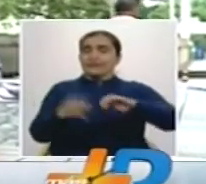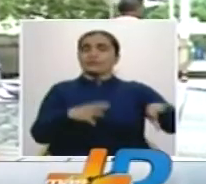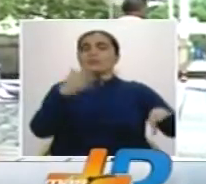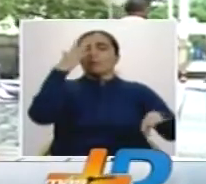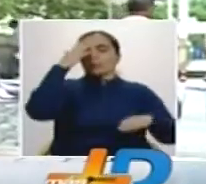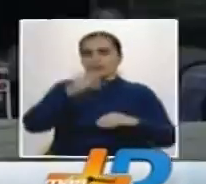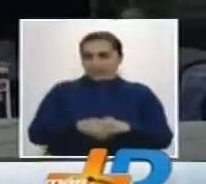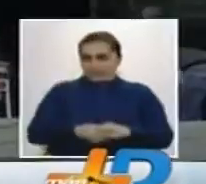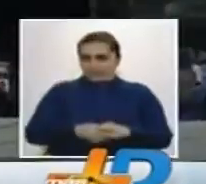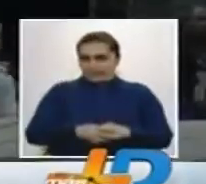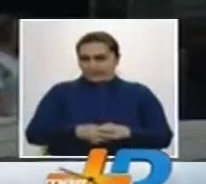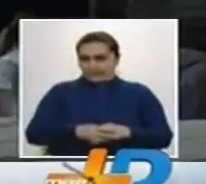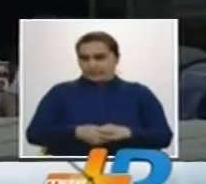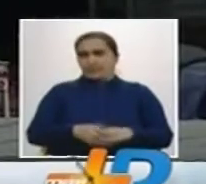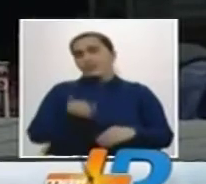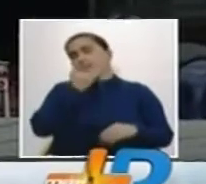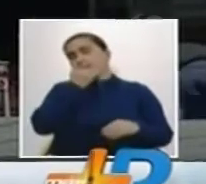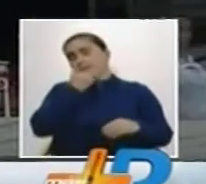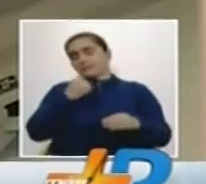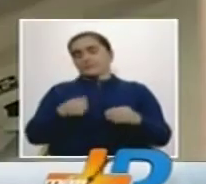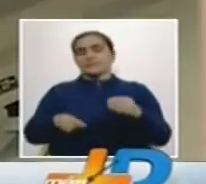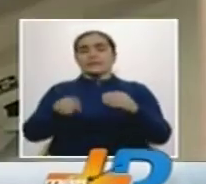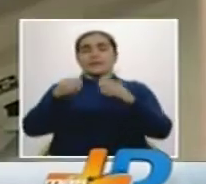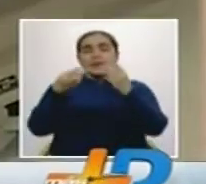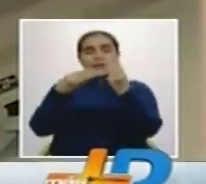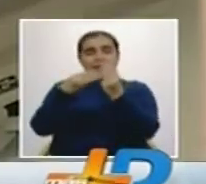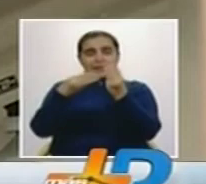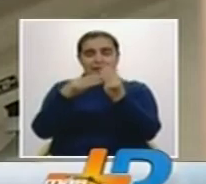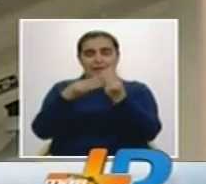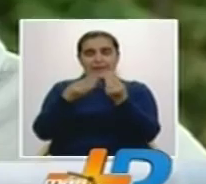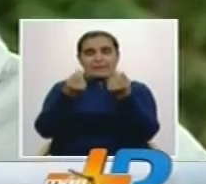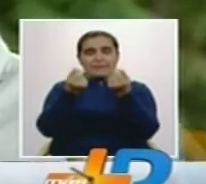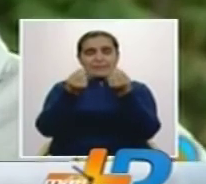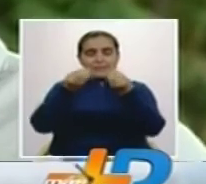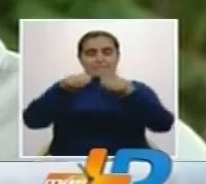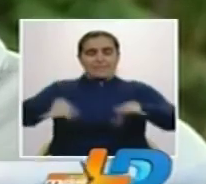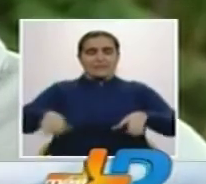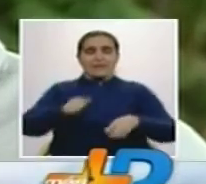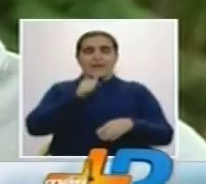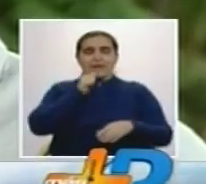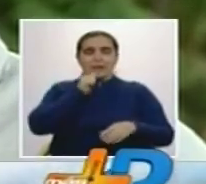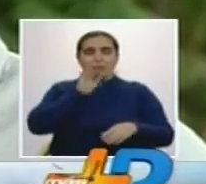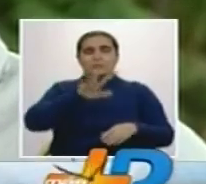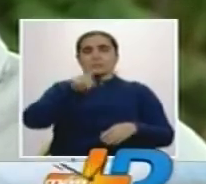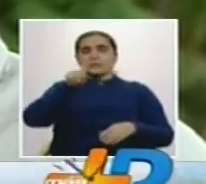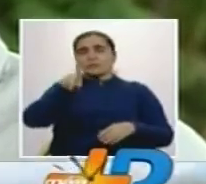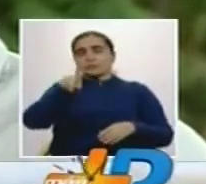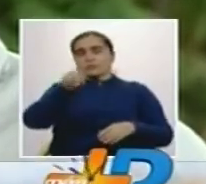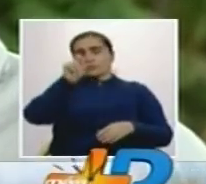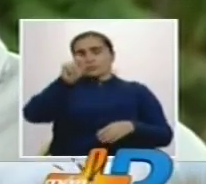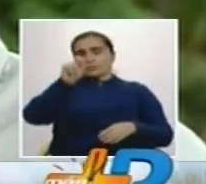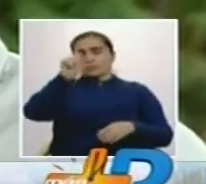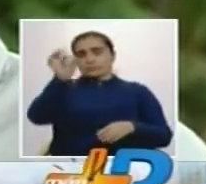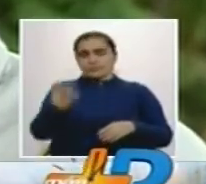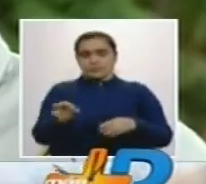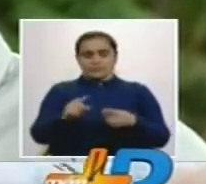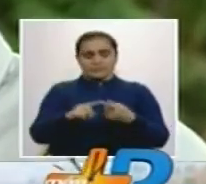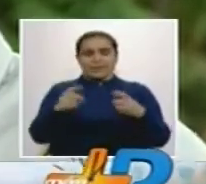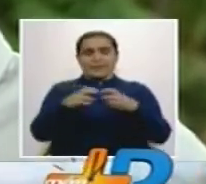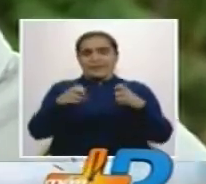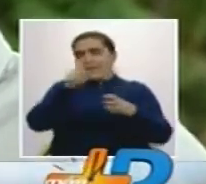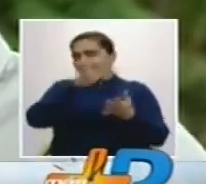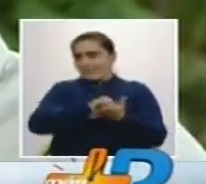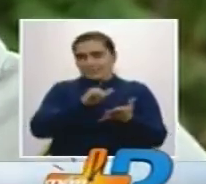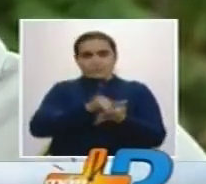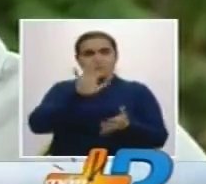empresa. Pérdidas en acueducto por el 56.25%, en energía los indicadores de pérdidas estamos por el mismo